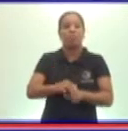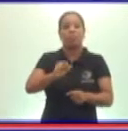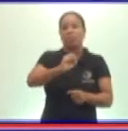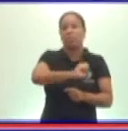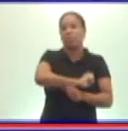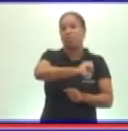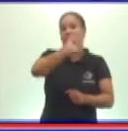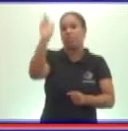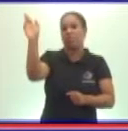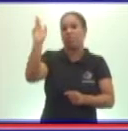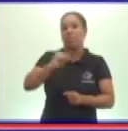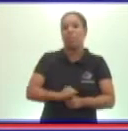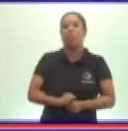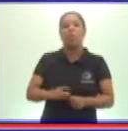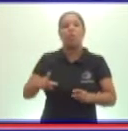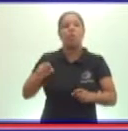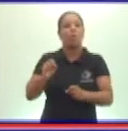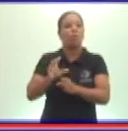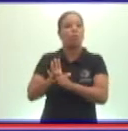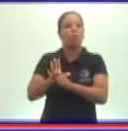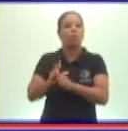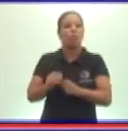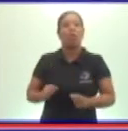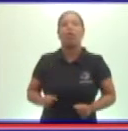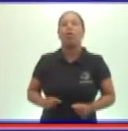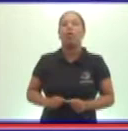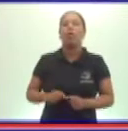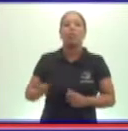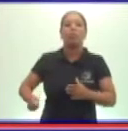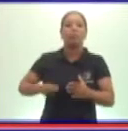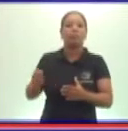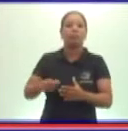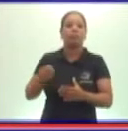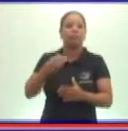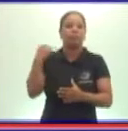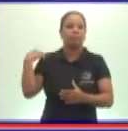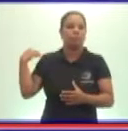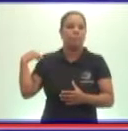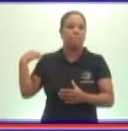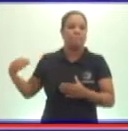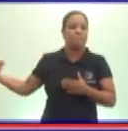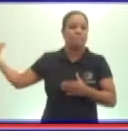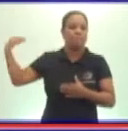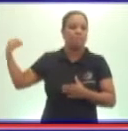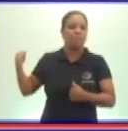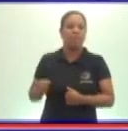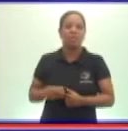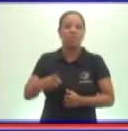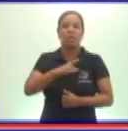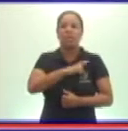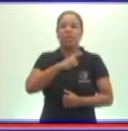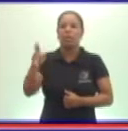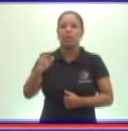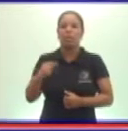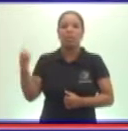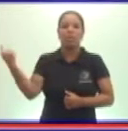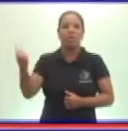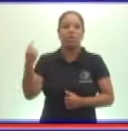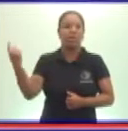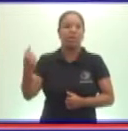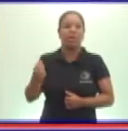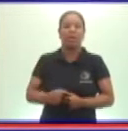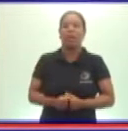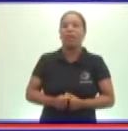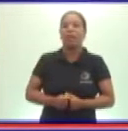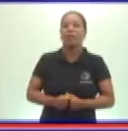milicias nacionales revolucionarias y participa en la lucha contra bandidos. Como ustedes saben, las milicias nacionales revolucionarias